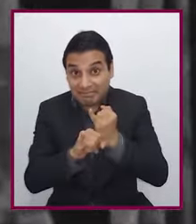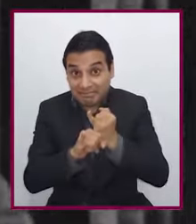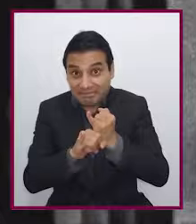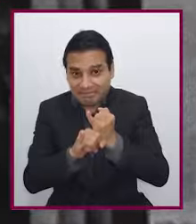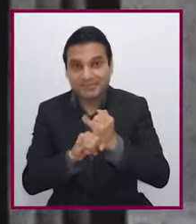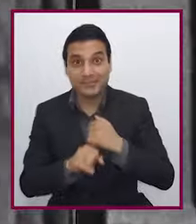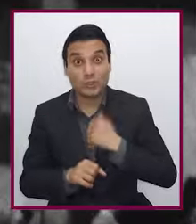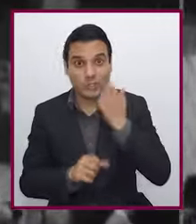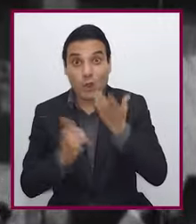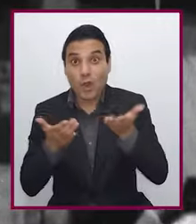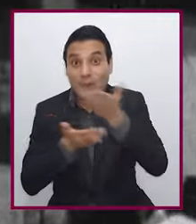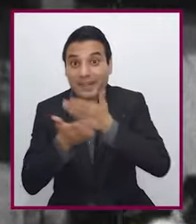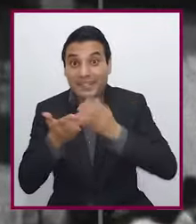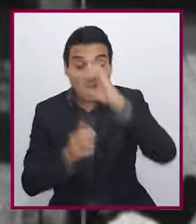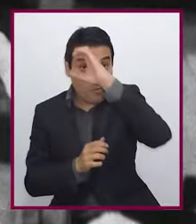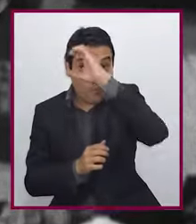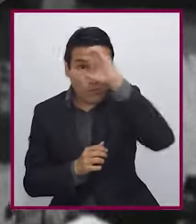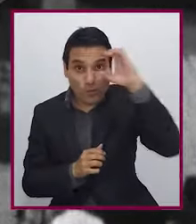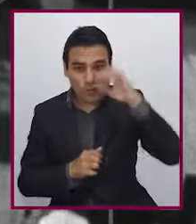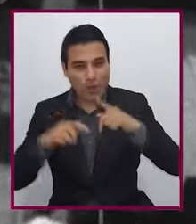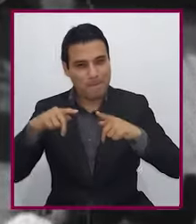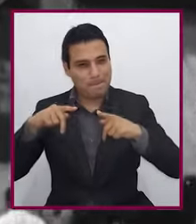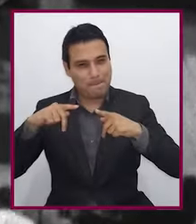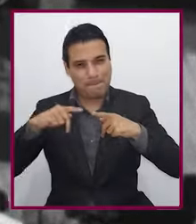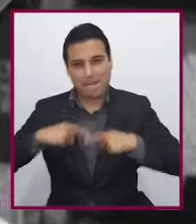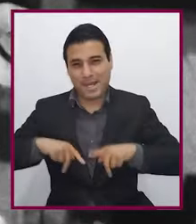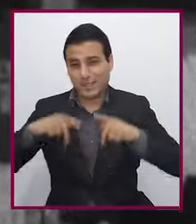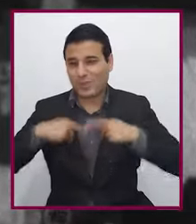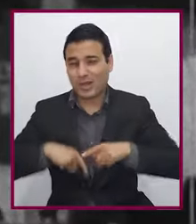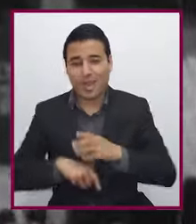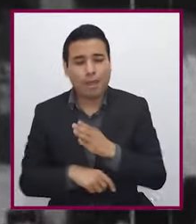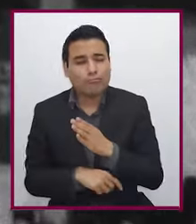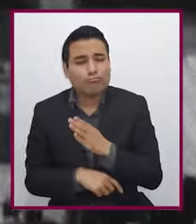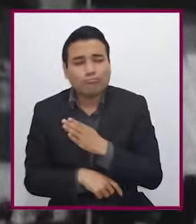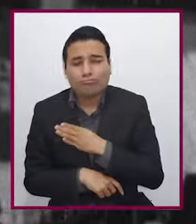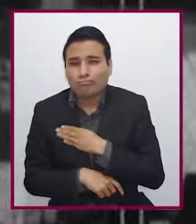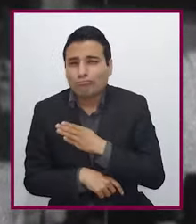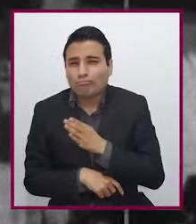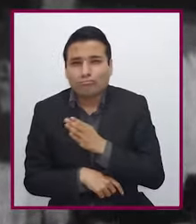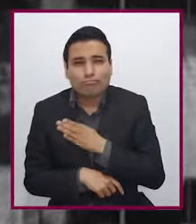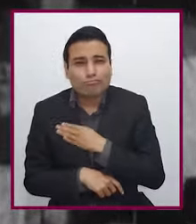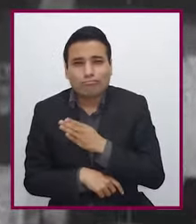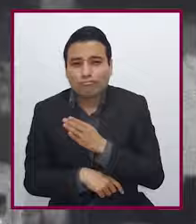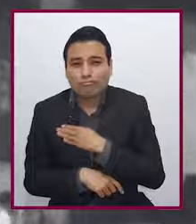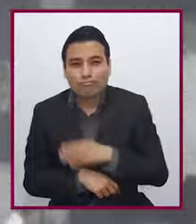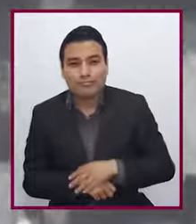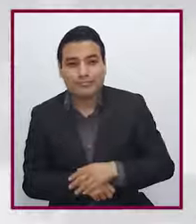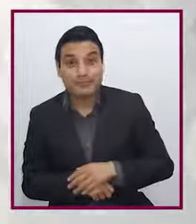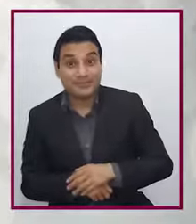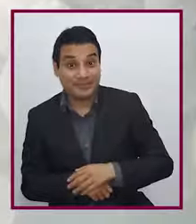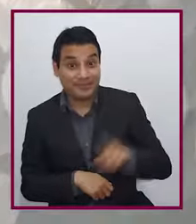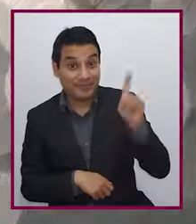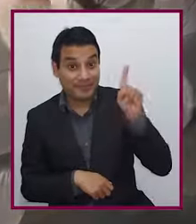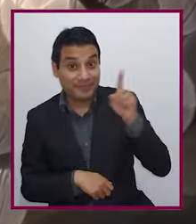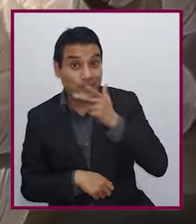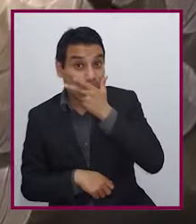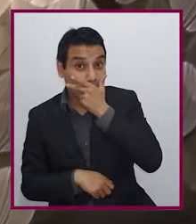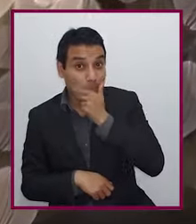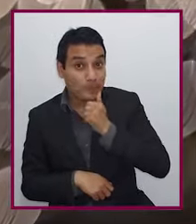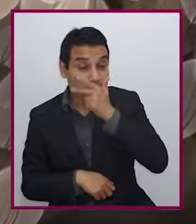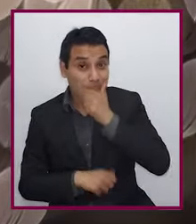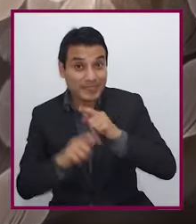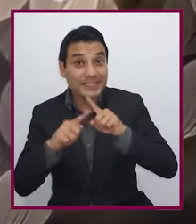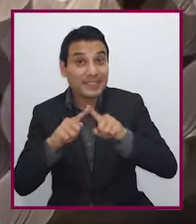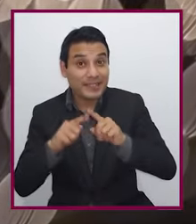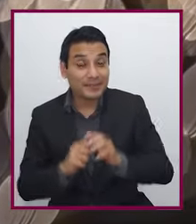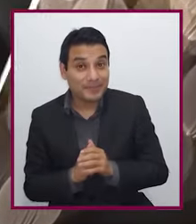alfabetización digital, quiero compartirles la foto de una persona rete simpática. Este